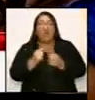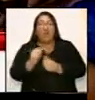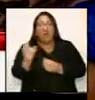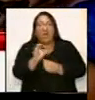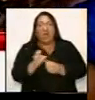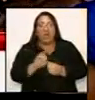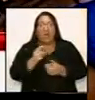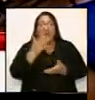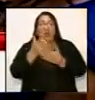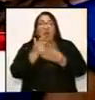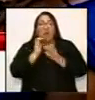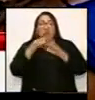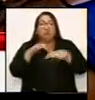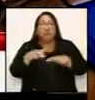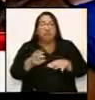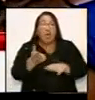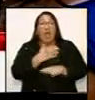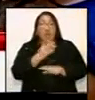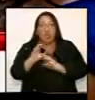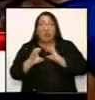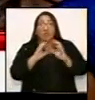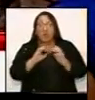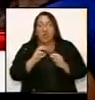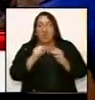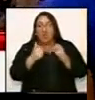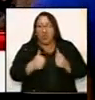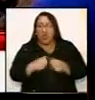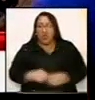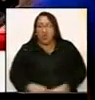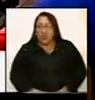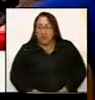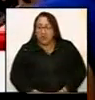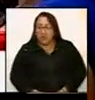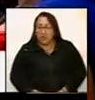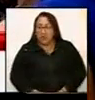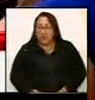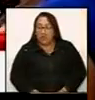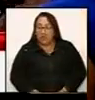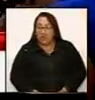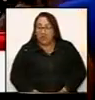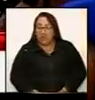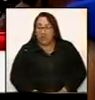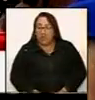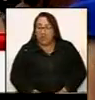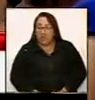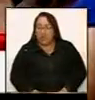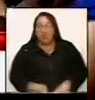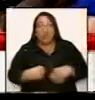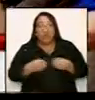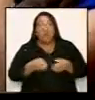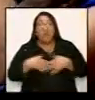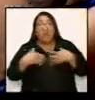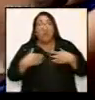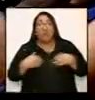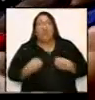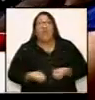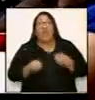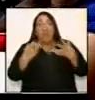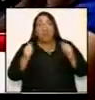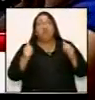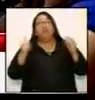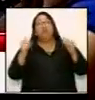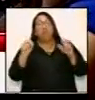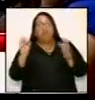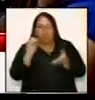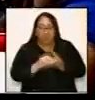una inundación. O sea, hay una comunicación estrecha por vía terrestre y yo me alegro que también se regularice ya